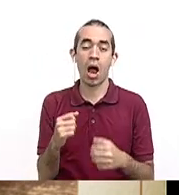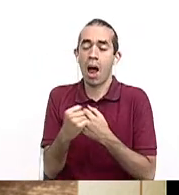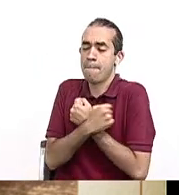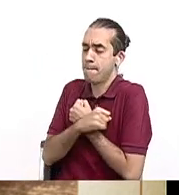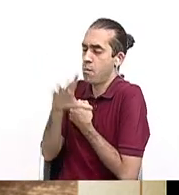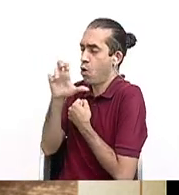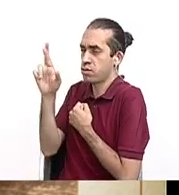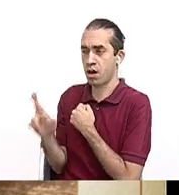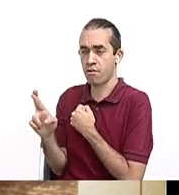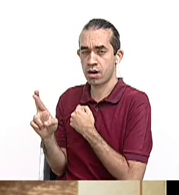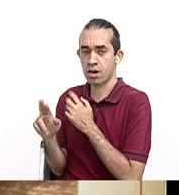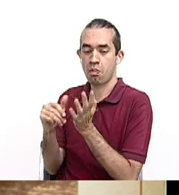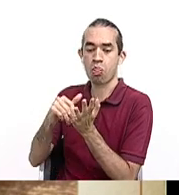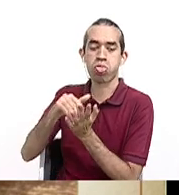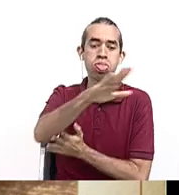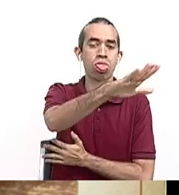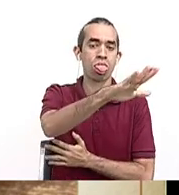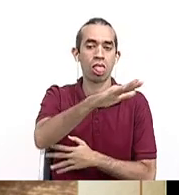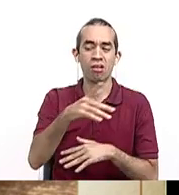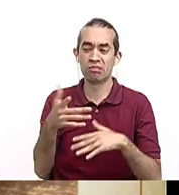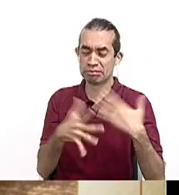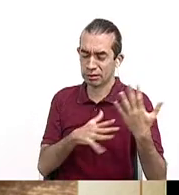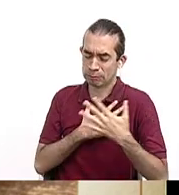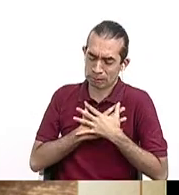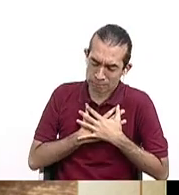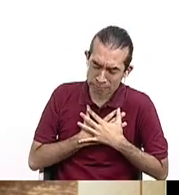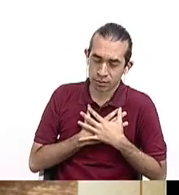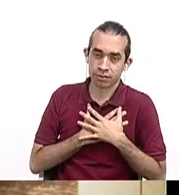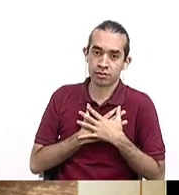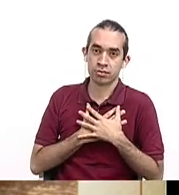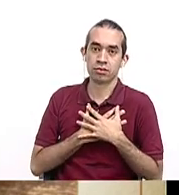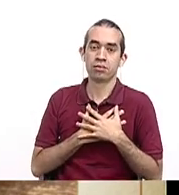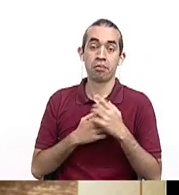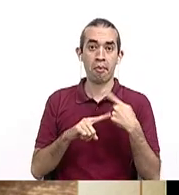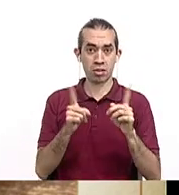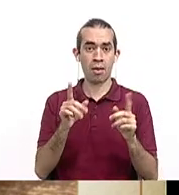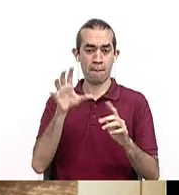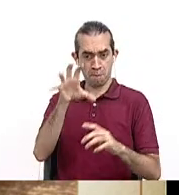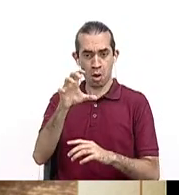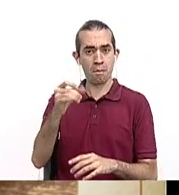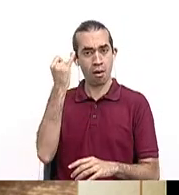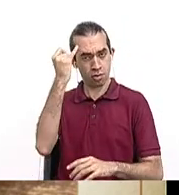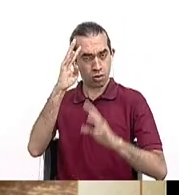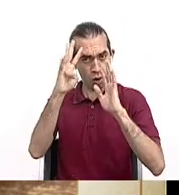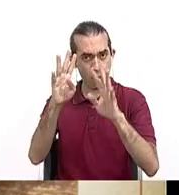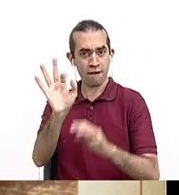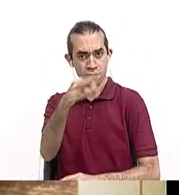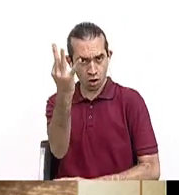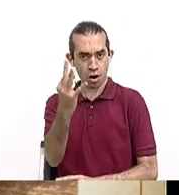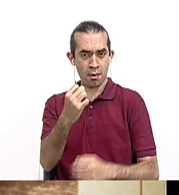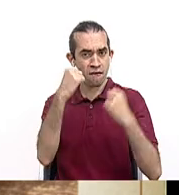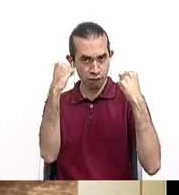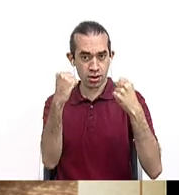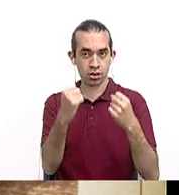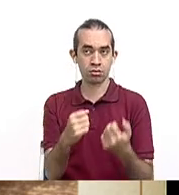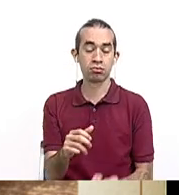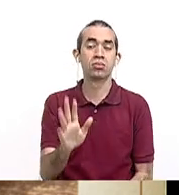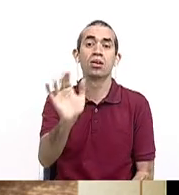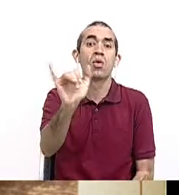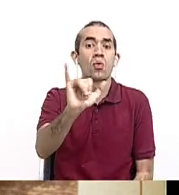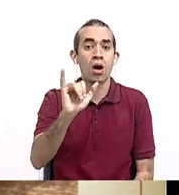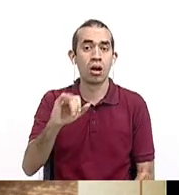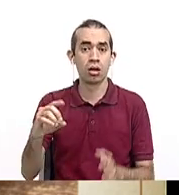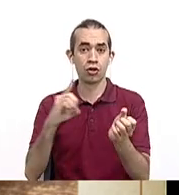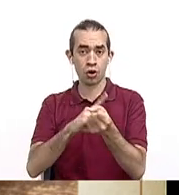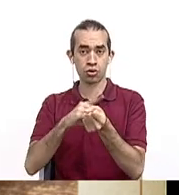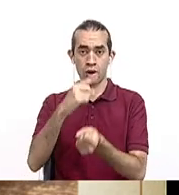con su estilo con su visión consiguió logía pero siempre con mucha fortaleza igual podemos decir del doctor calderón guardia